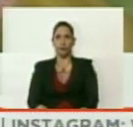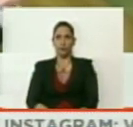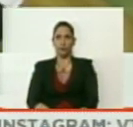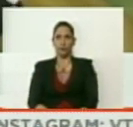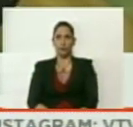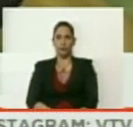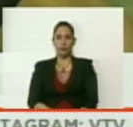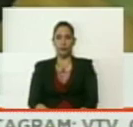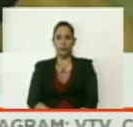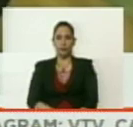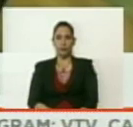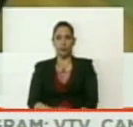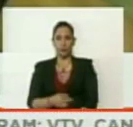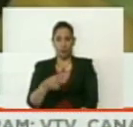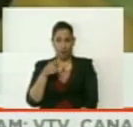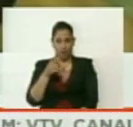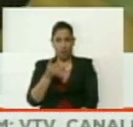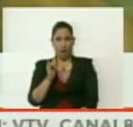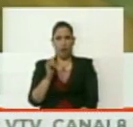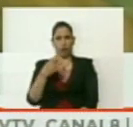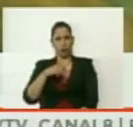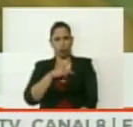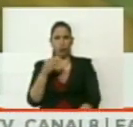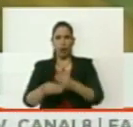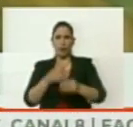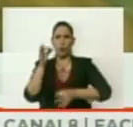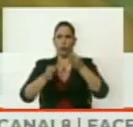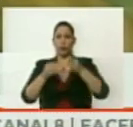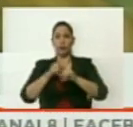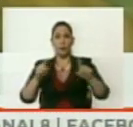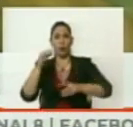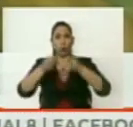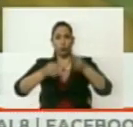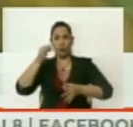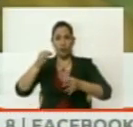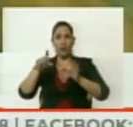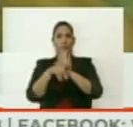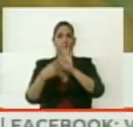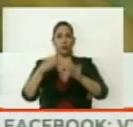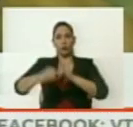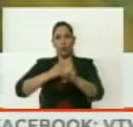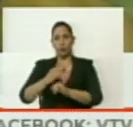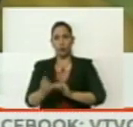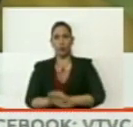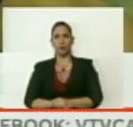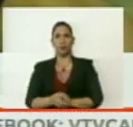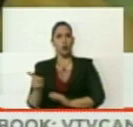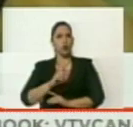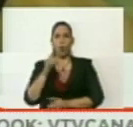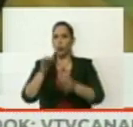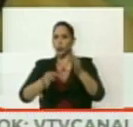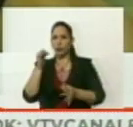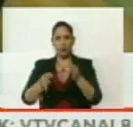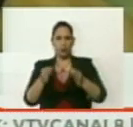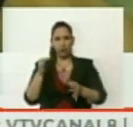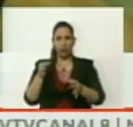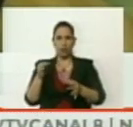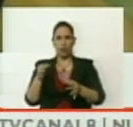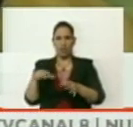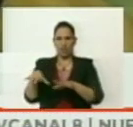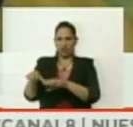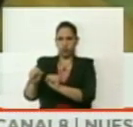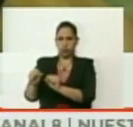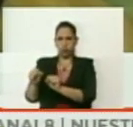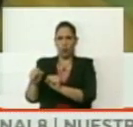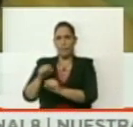Aquí está. Nosotros haremos justicia, pero con la justicia del derecho internacional, no con la justicia de los garrotes, de